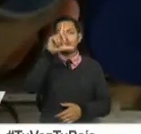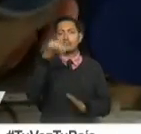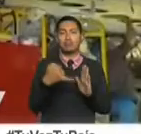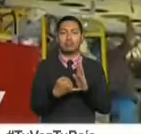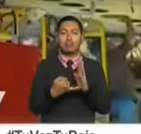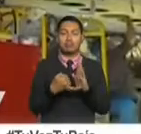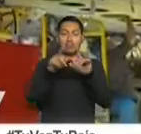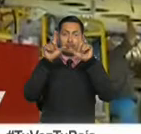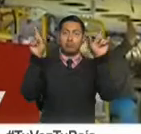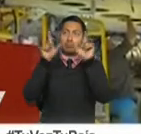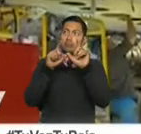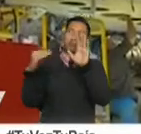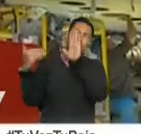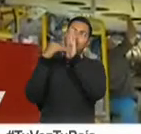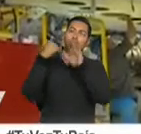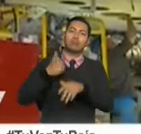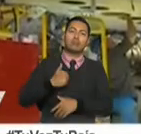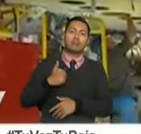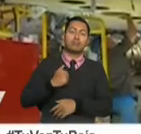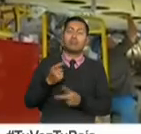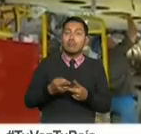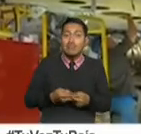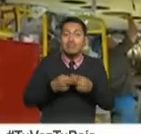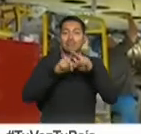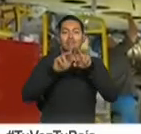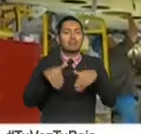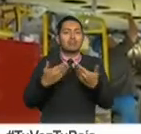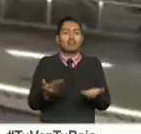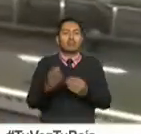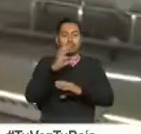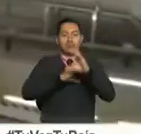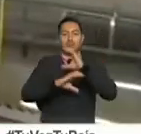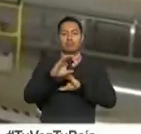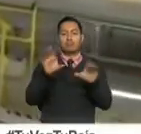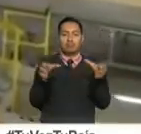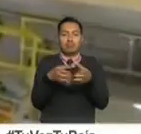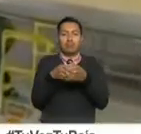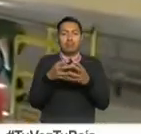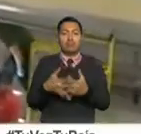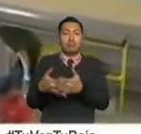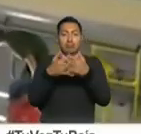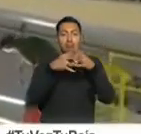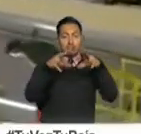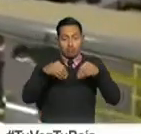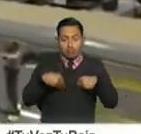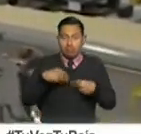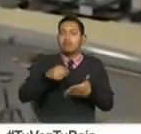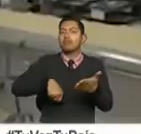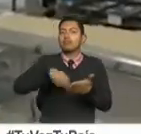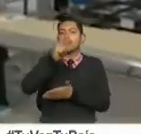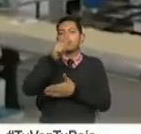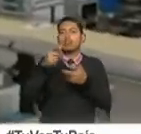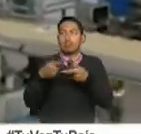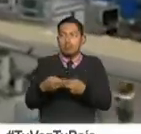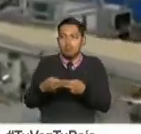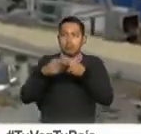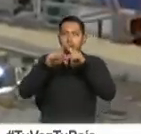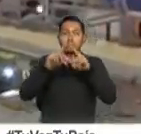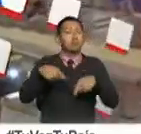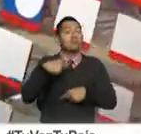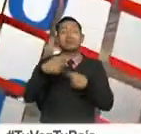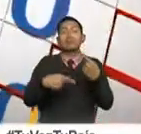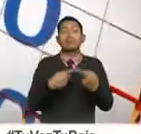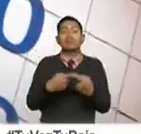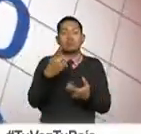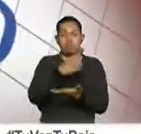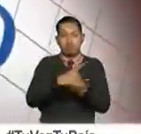empresa canadiense solo entrará en vigor si la Comisión de Comercio Internacional de Estados Unidos la acepta. El dictamen se conocerá la semana que